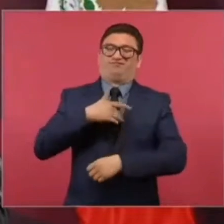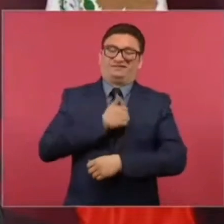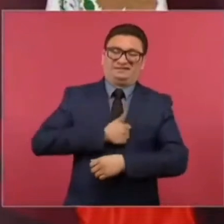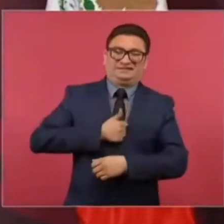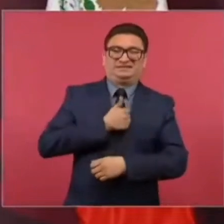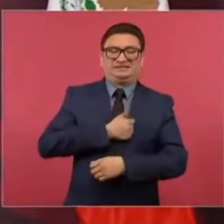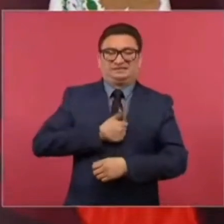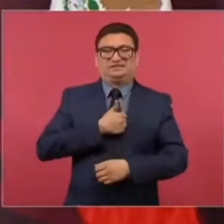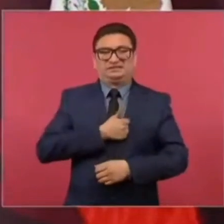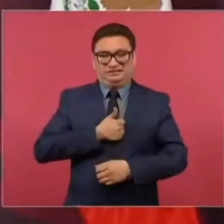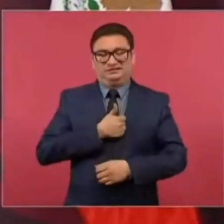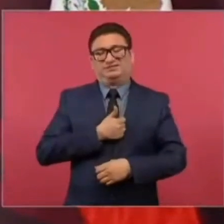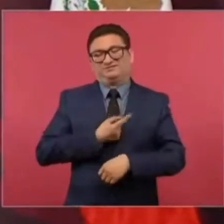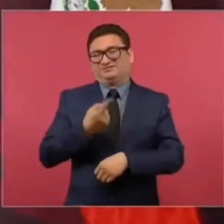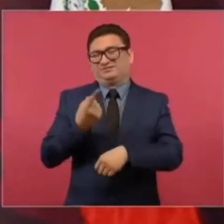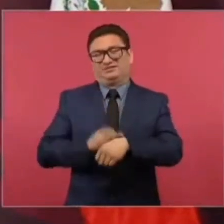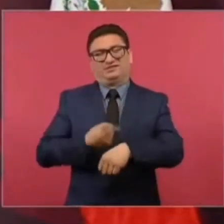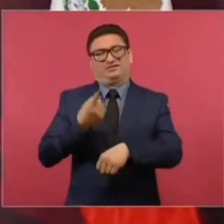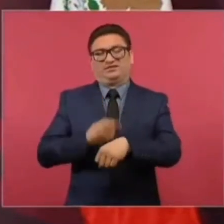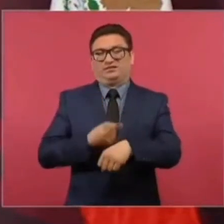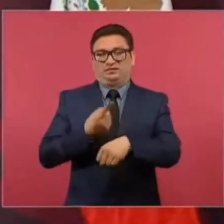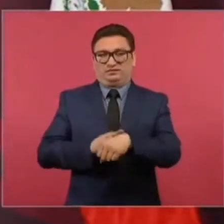lamentables, enfermedades